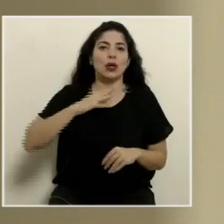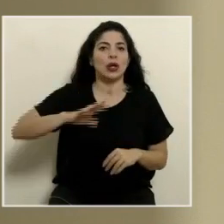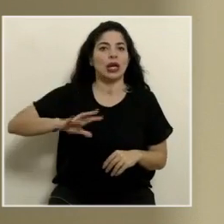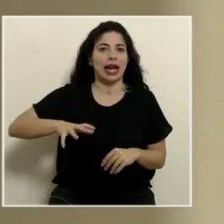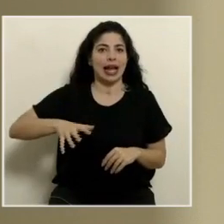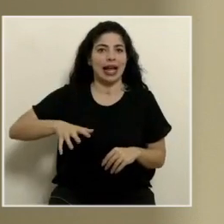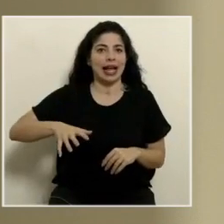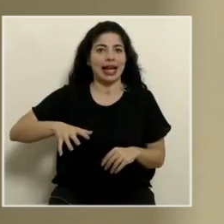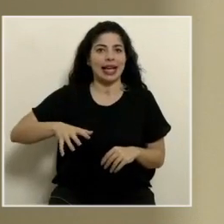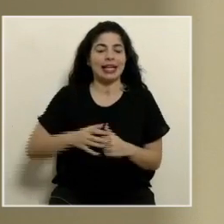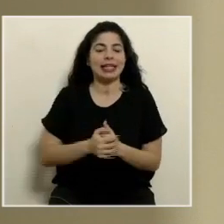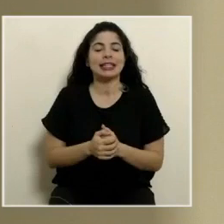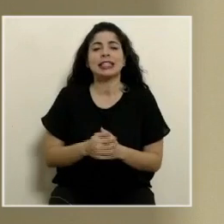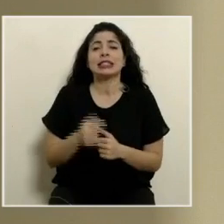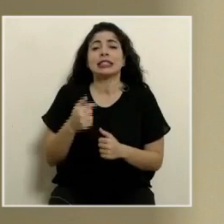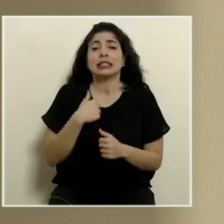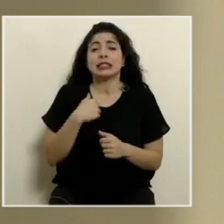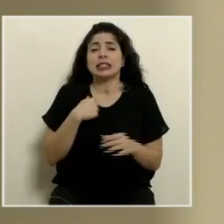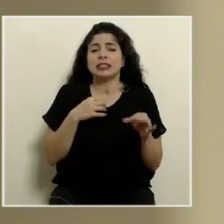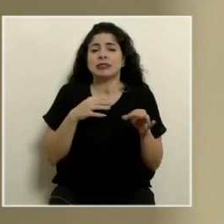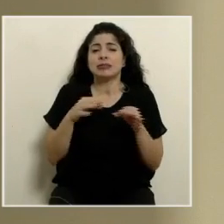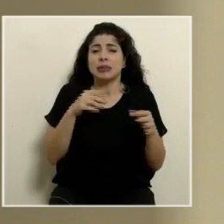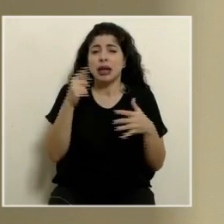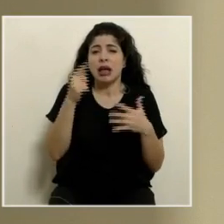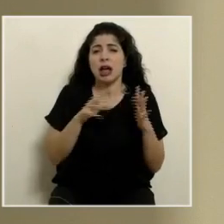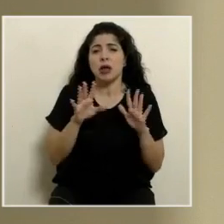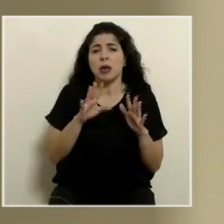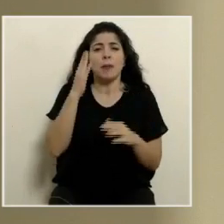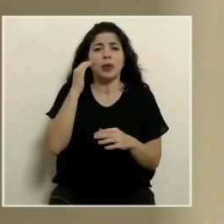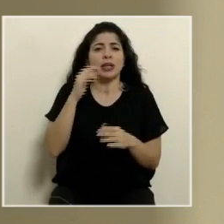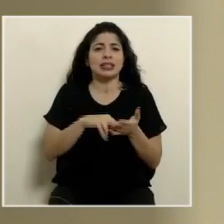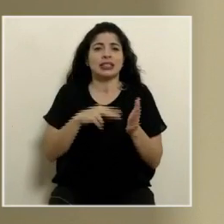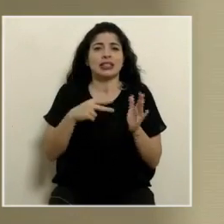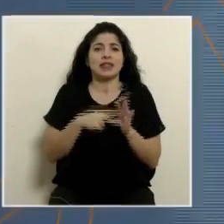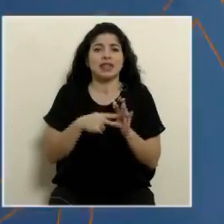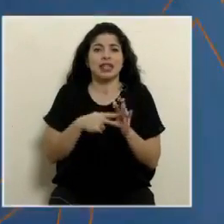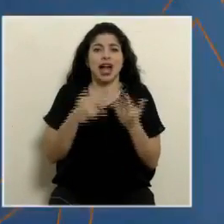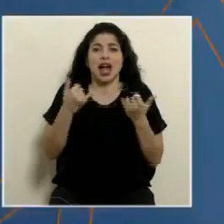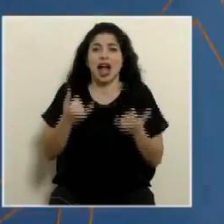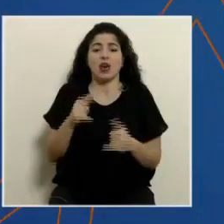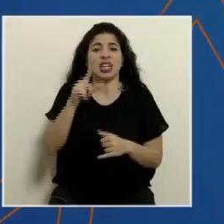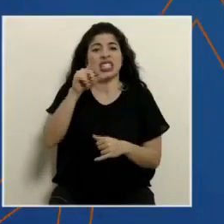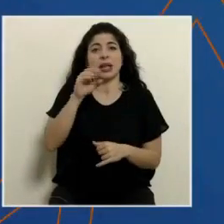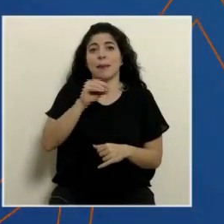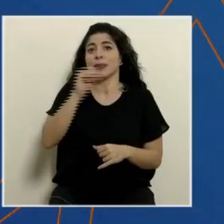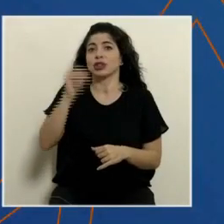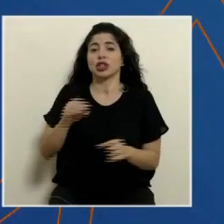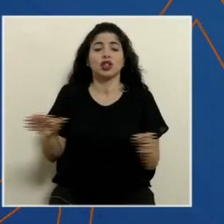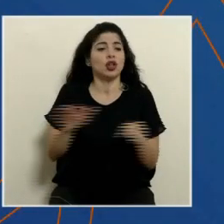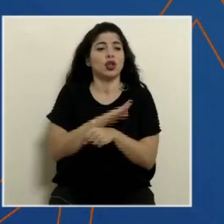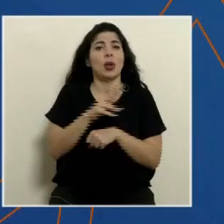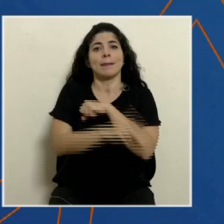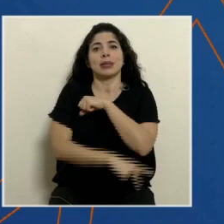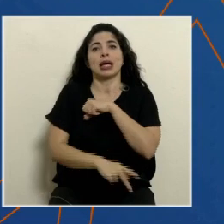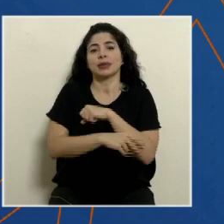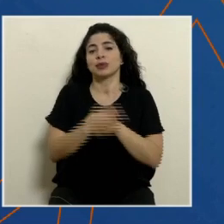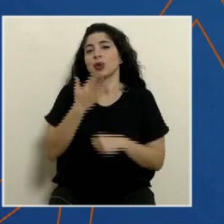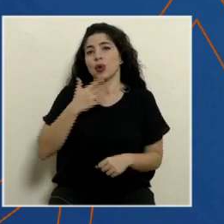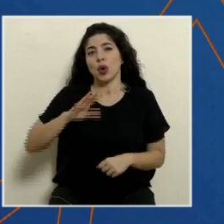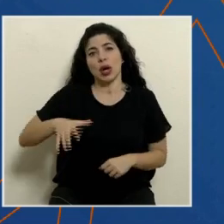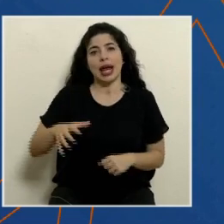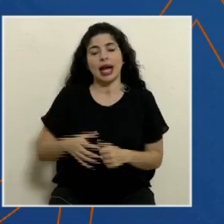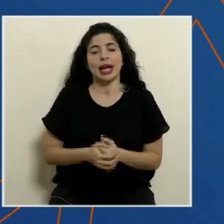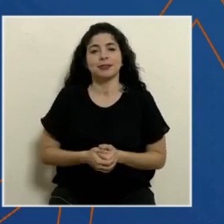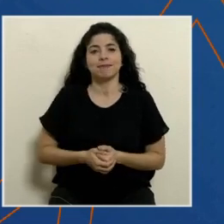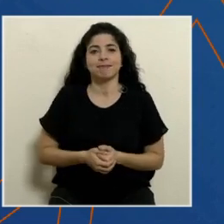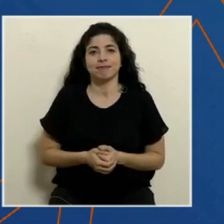naranja. No los voy a referir porque fundamentalmente estaríamos con el 100% de nuestro país en condición de alerta naranja, y